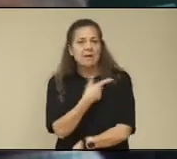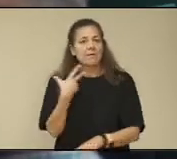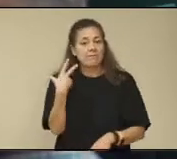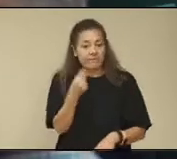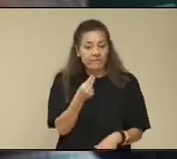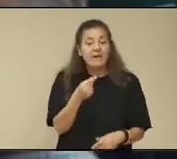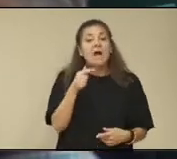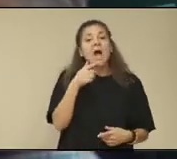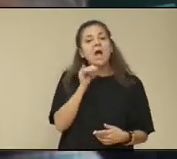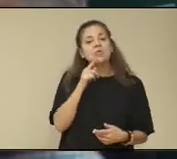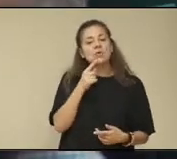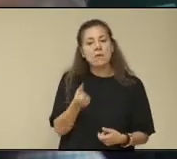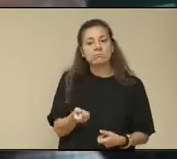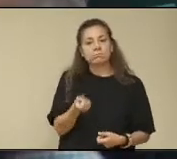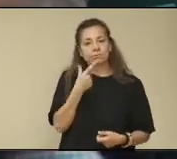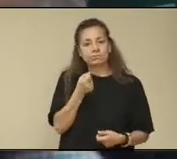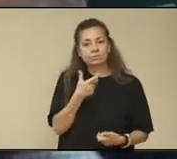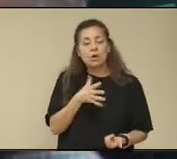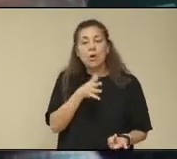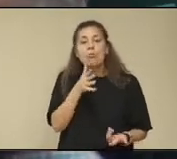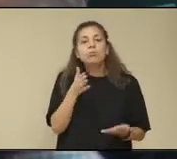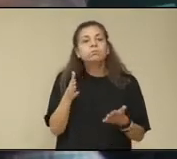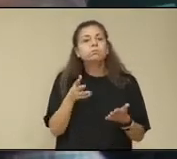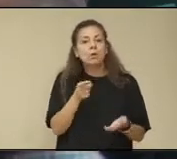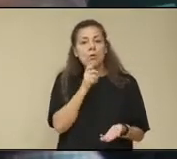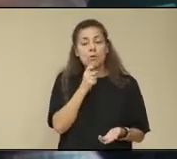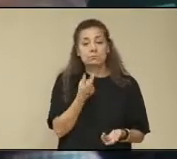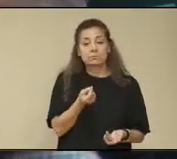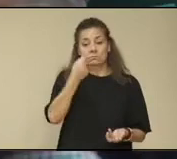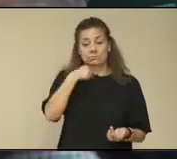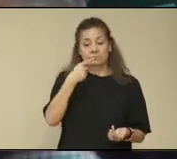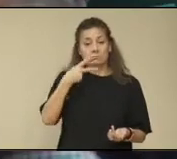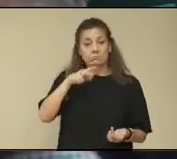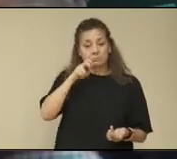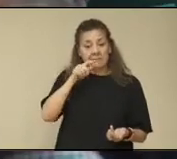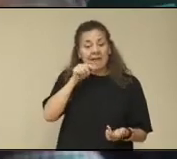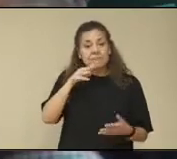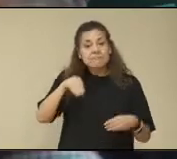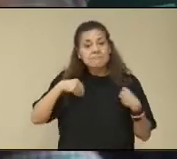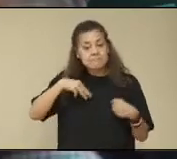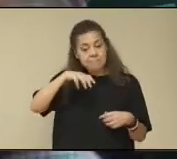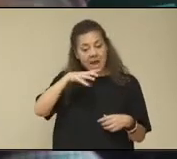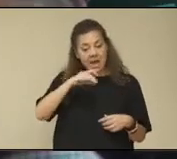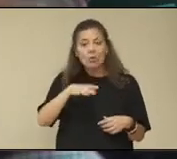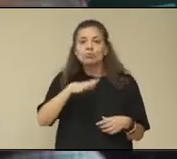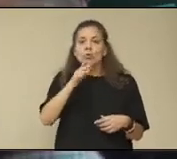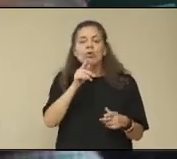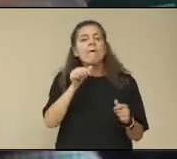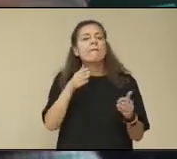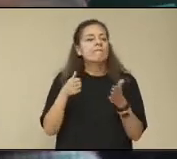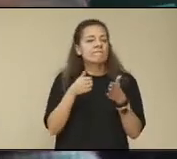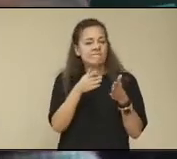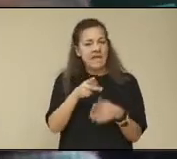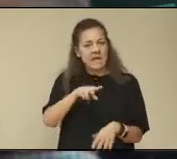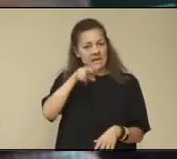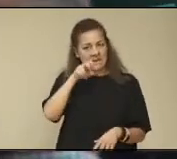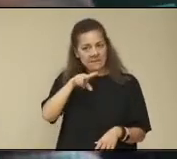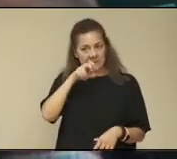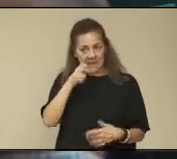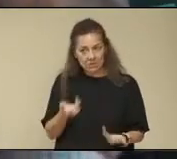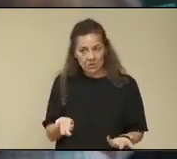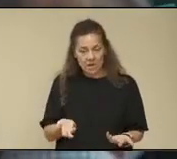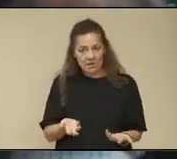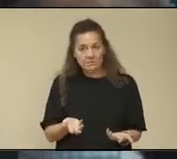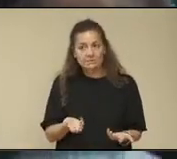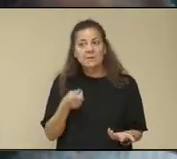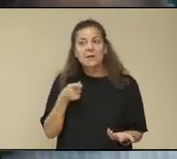es una administración por vía intranasal, eran los macacos, pero es vía respiratoria. Lo que queremos es